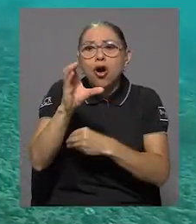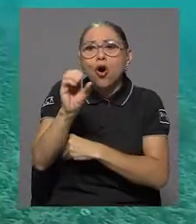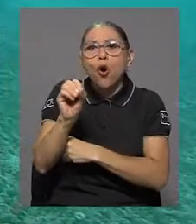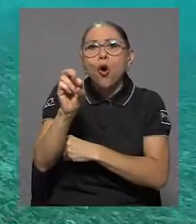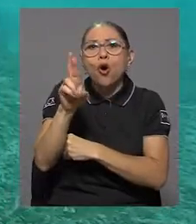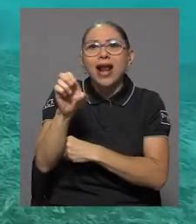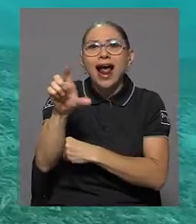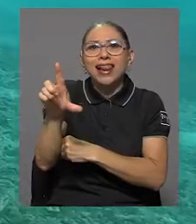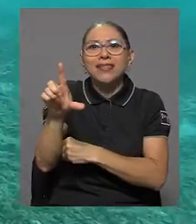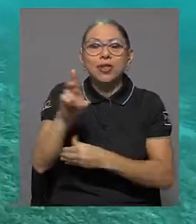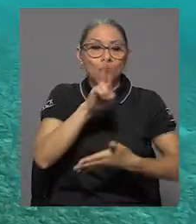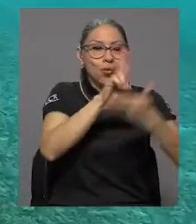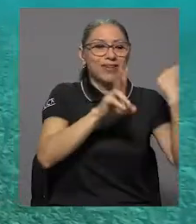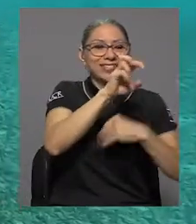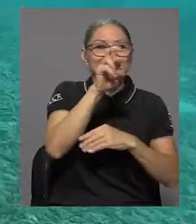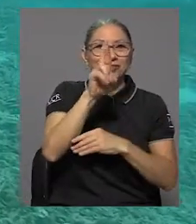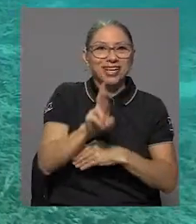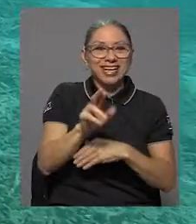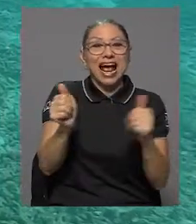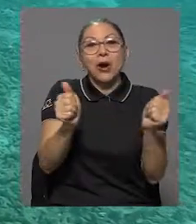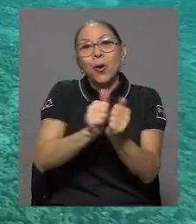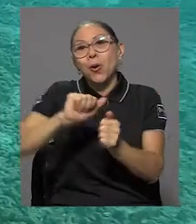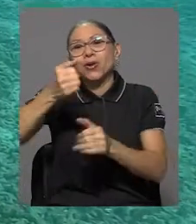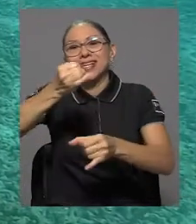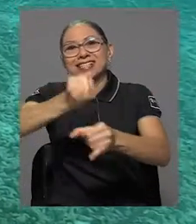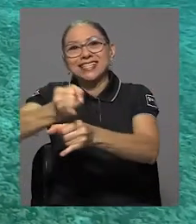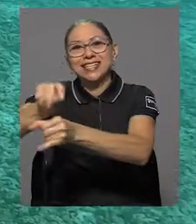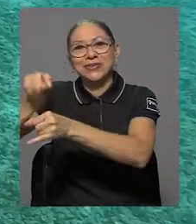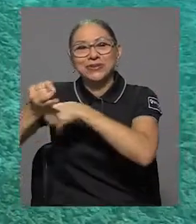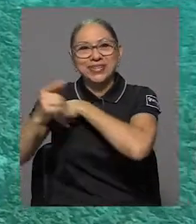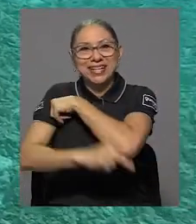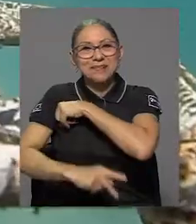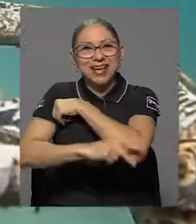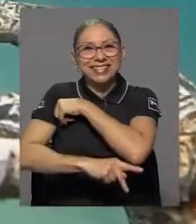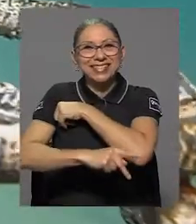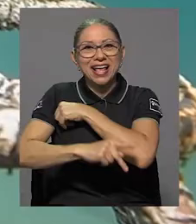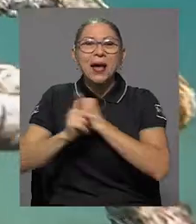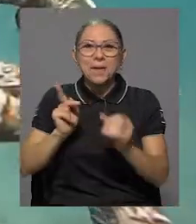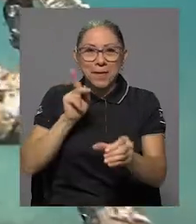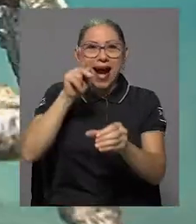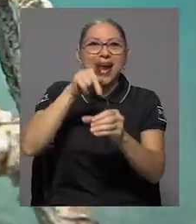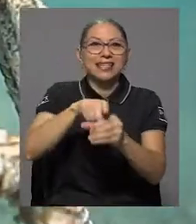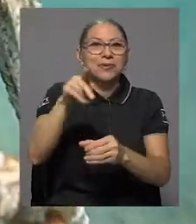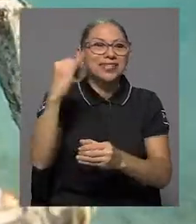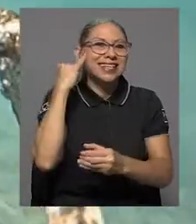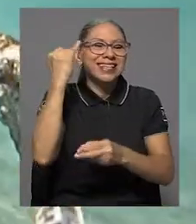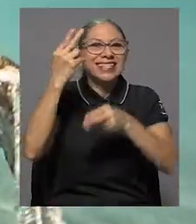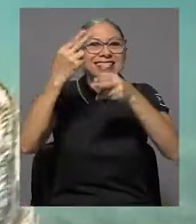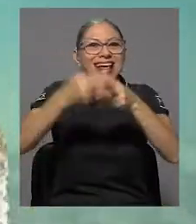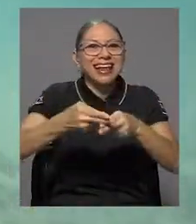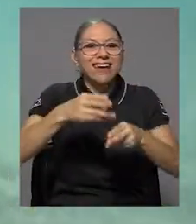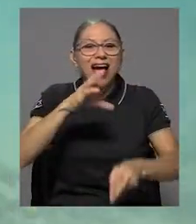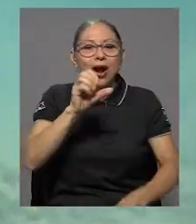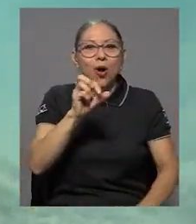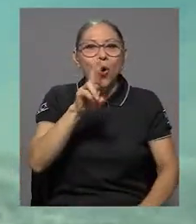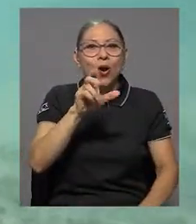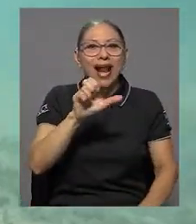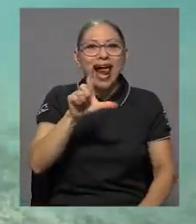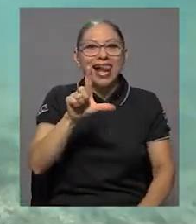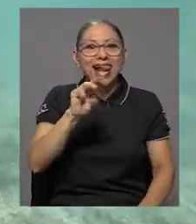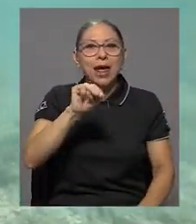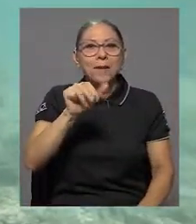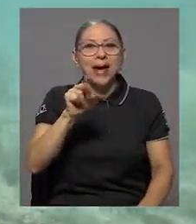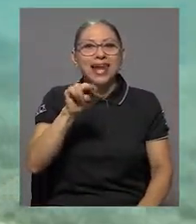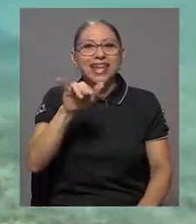La Universidad de Costa Rica, junto a otras instituciones del país, participó de esta iniciativa llamada